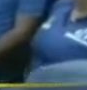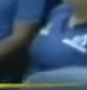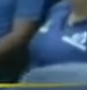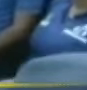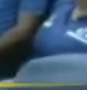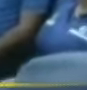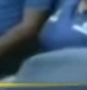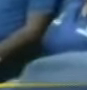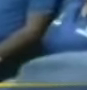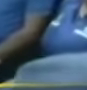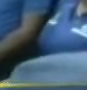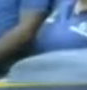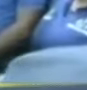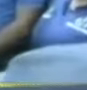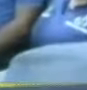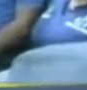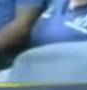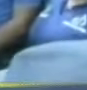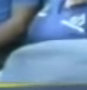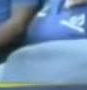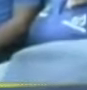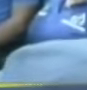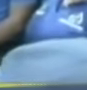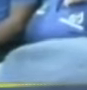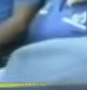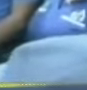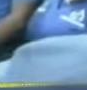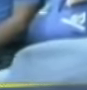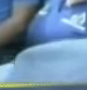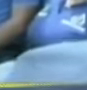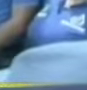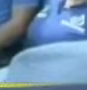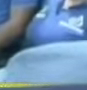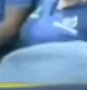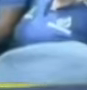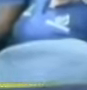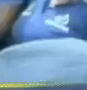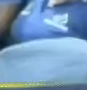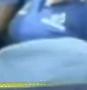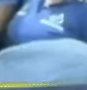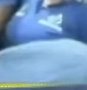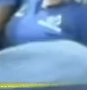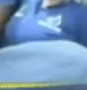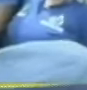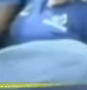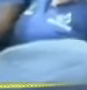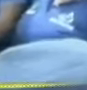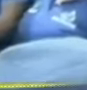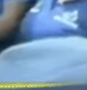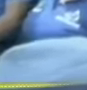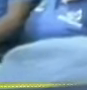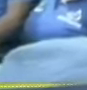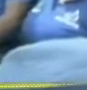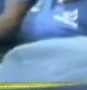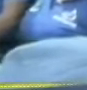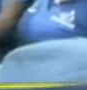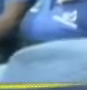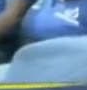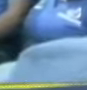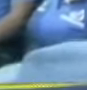fascista que digo que es una vieja decrépita criminal es o no una vieja